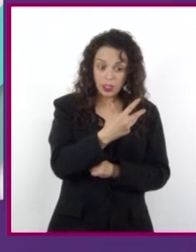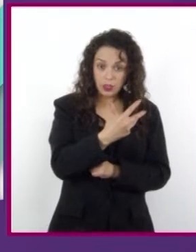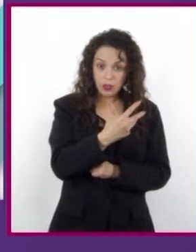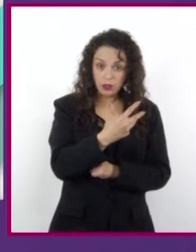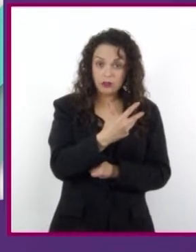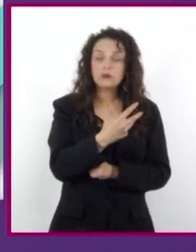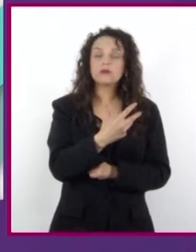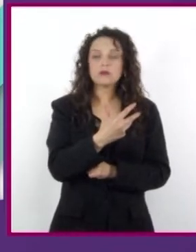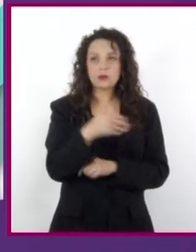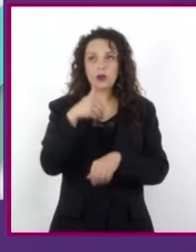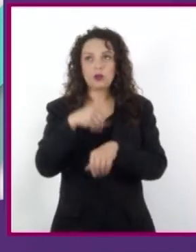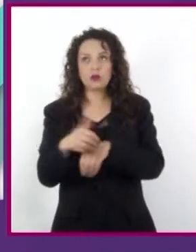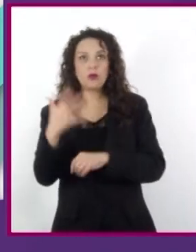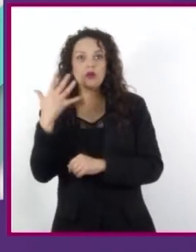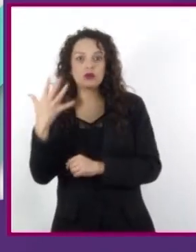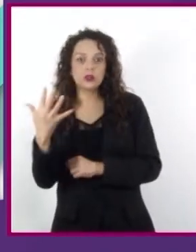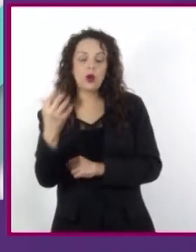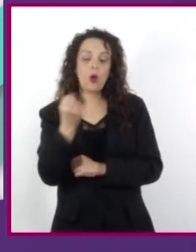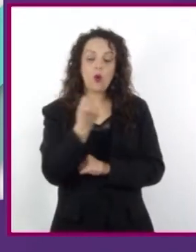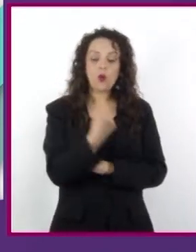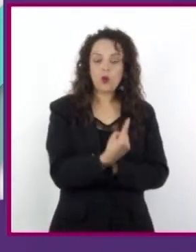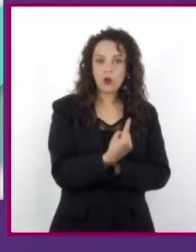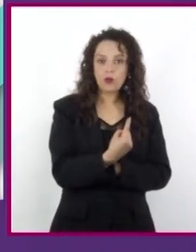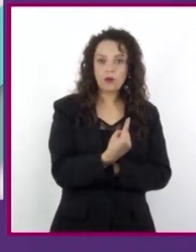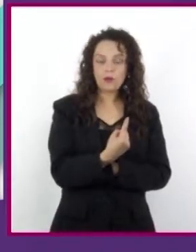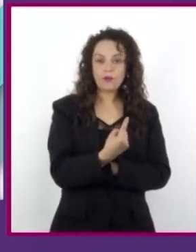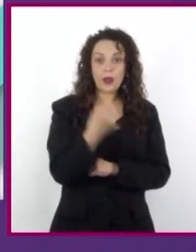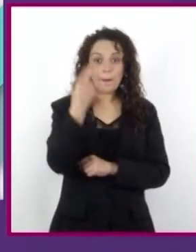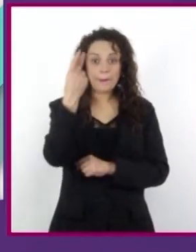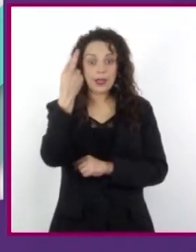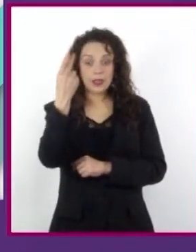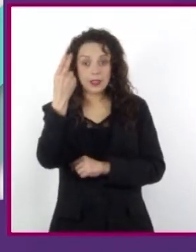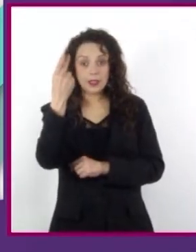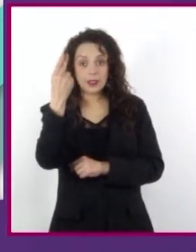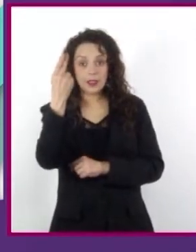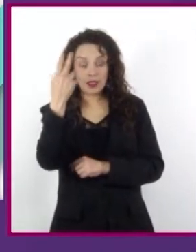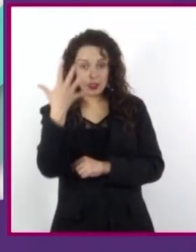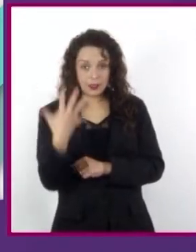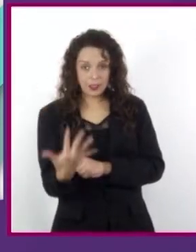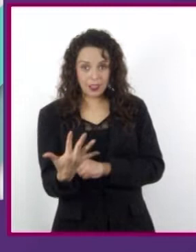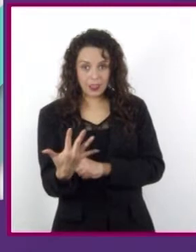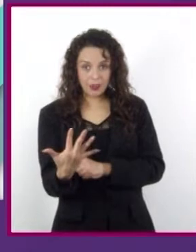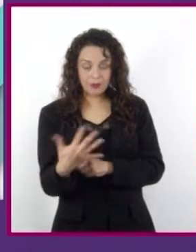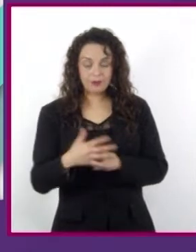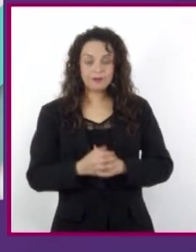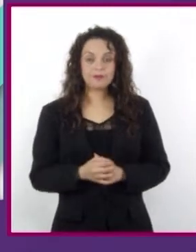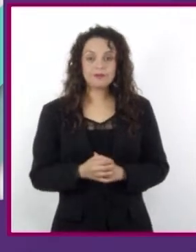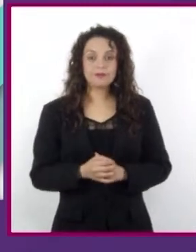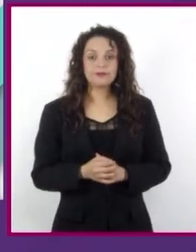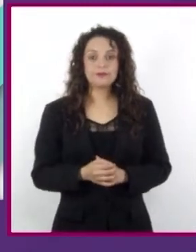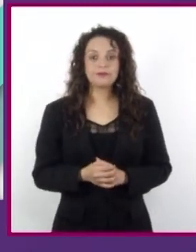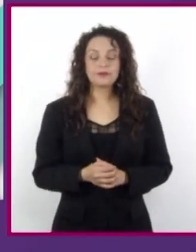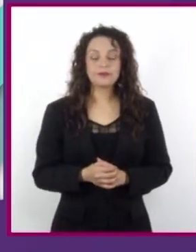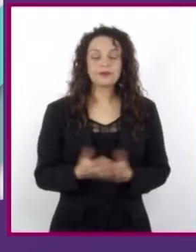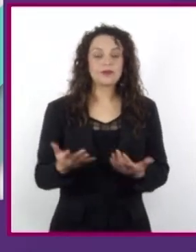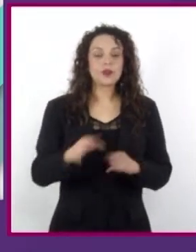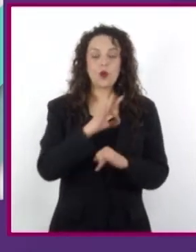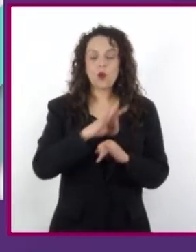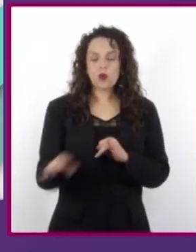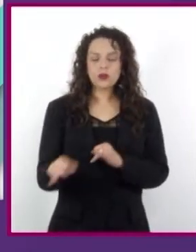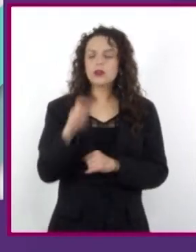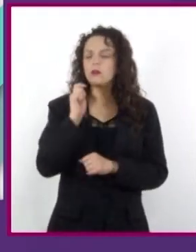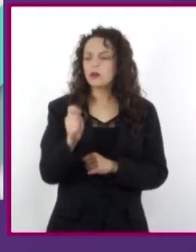número 5 sería 1 y para 25 sería 5. Lo último que nos